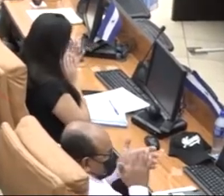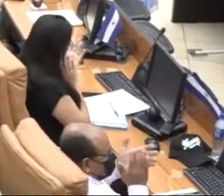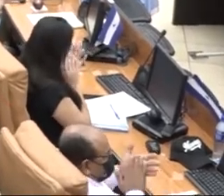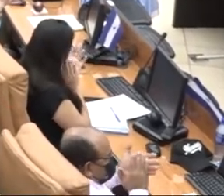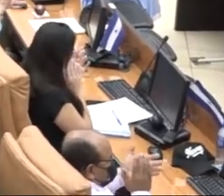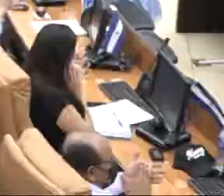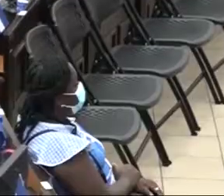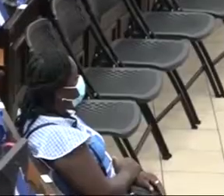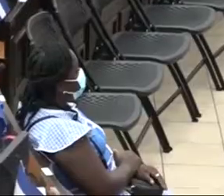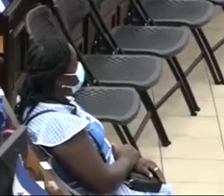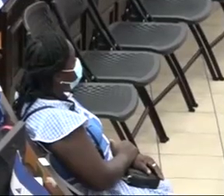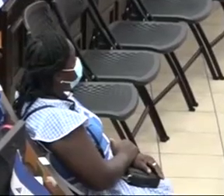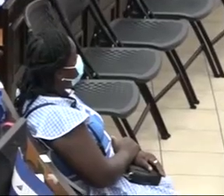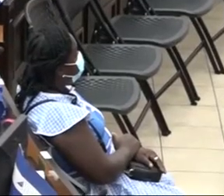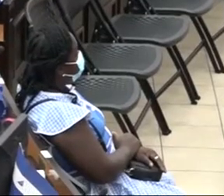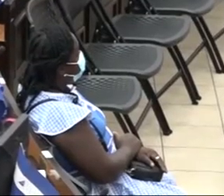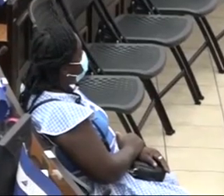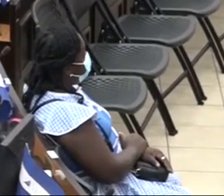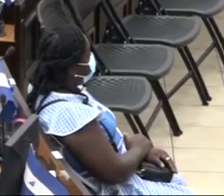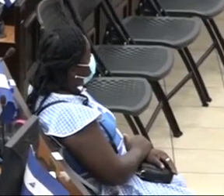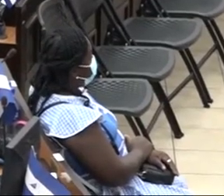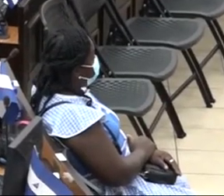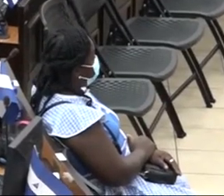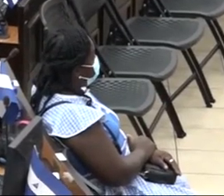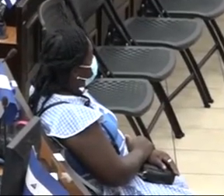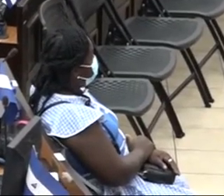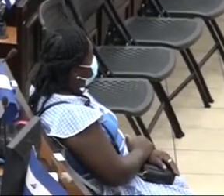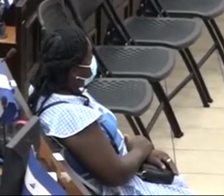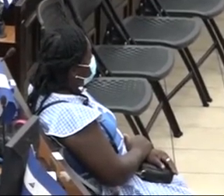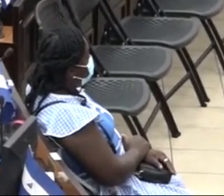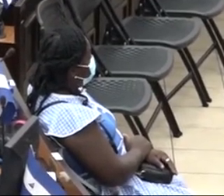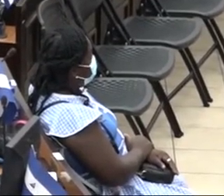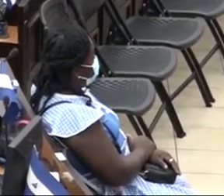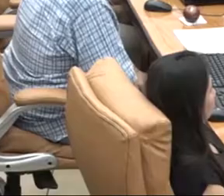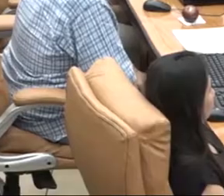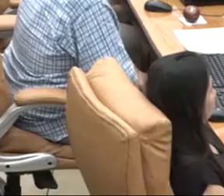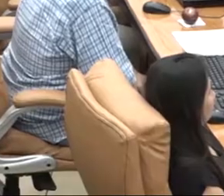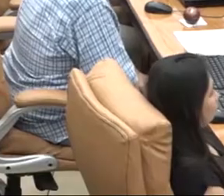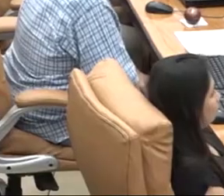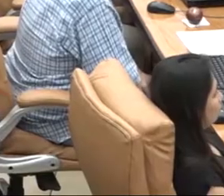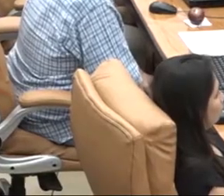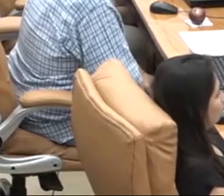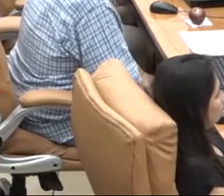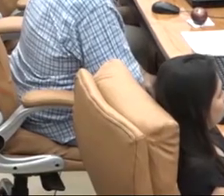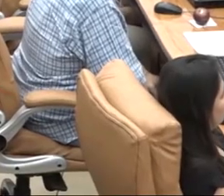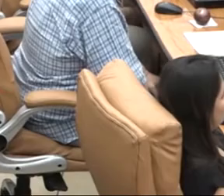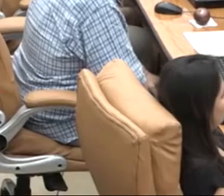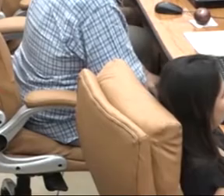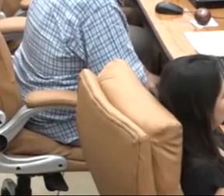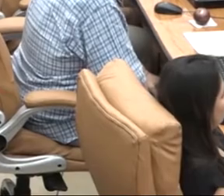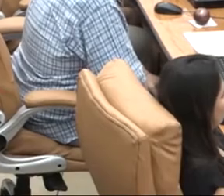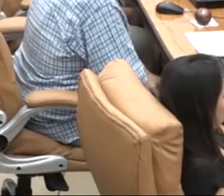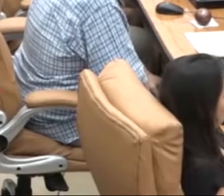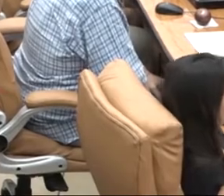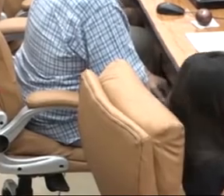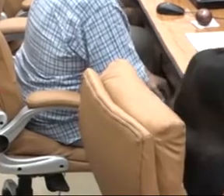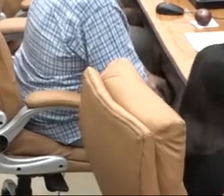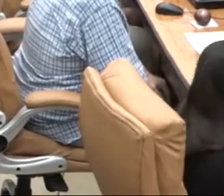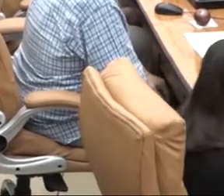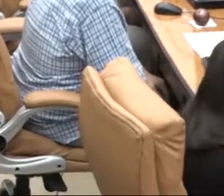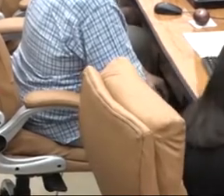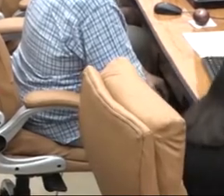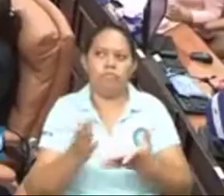actividades relacionadas con la exploración y utilización del espacio ultraterrestre, la Luna y otros